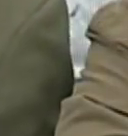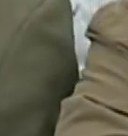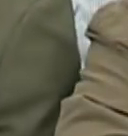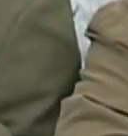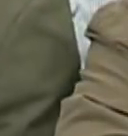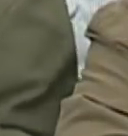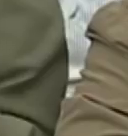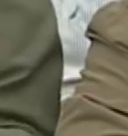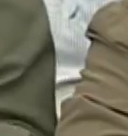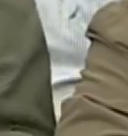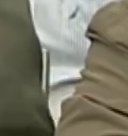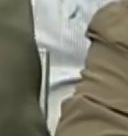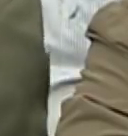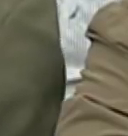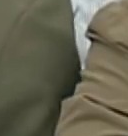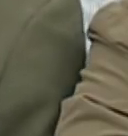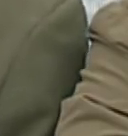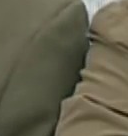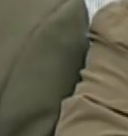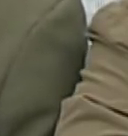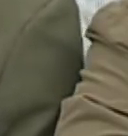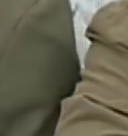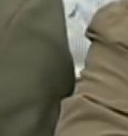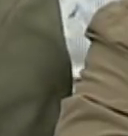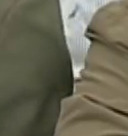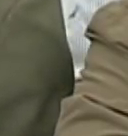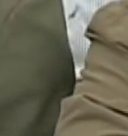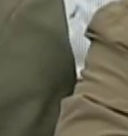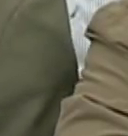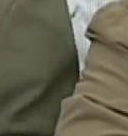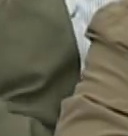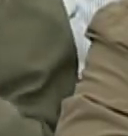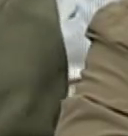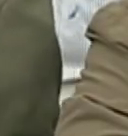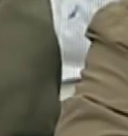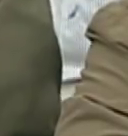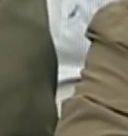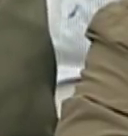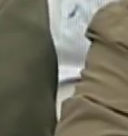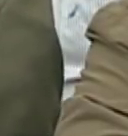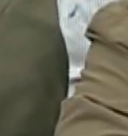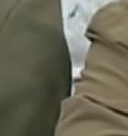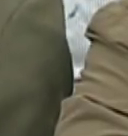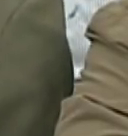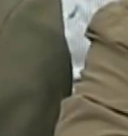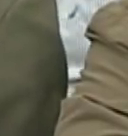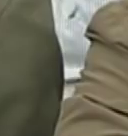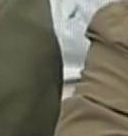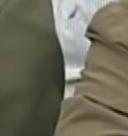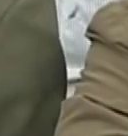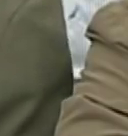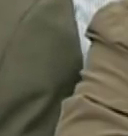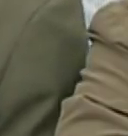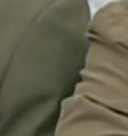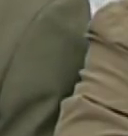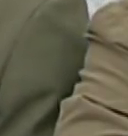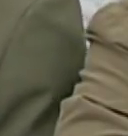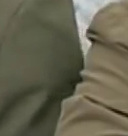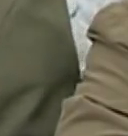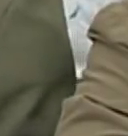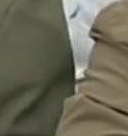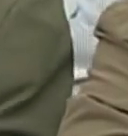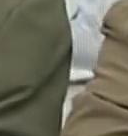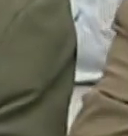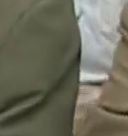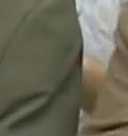he mencionado, que son producto de la ingeniería genética, fármacos recombinantes. Repito eso, tenemos las capacidades y saldremos adelante.